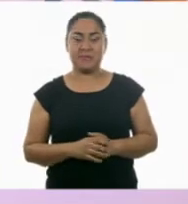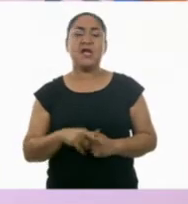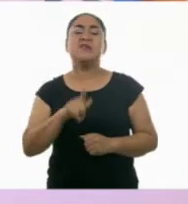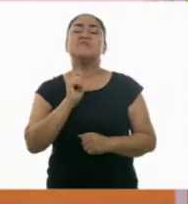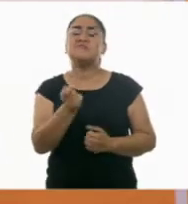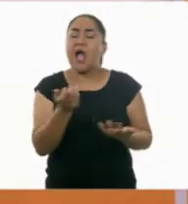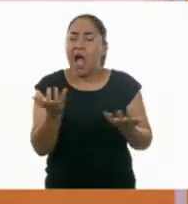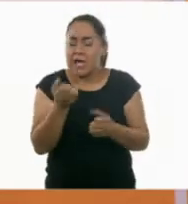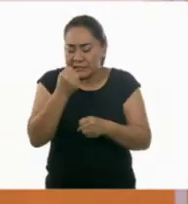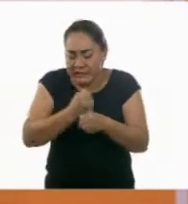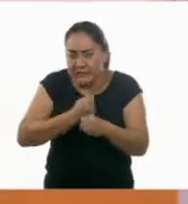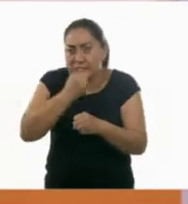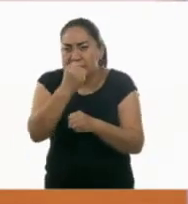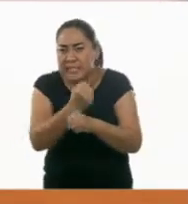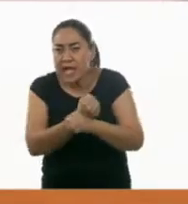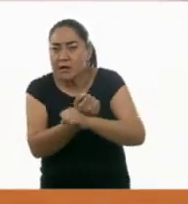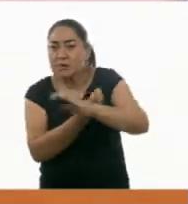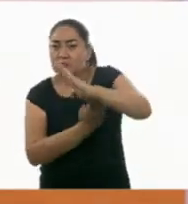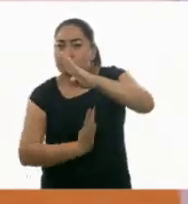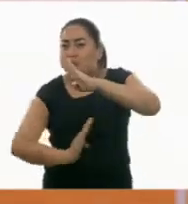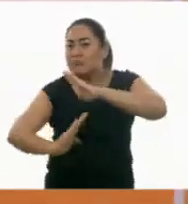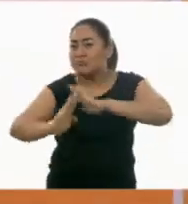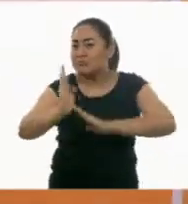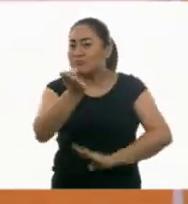practicando kung fu.